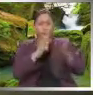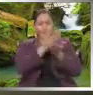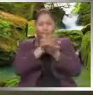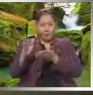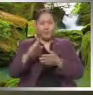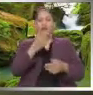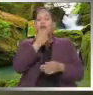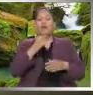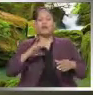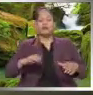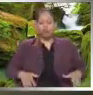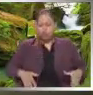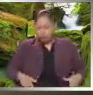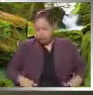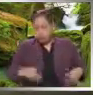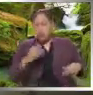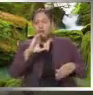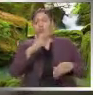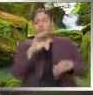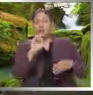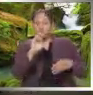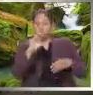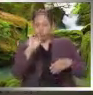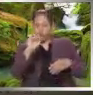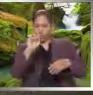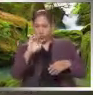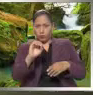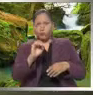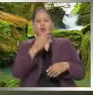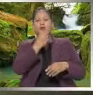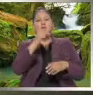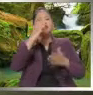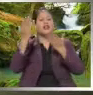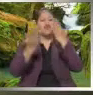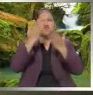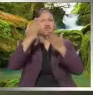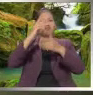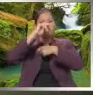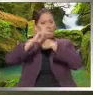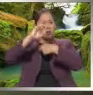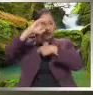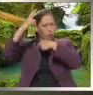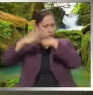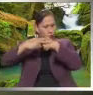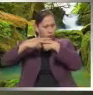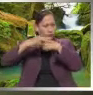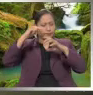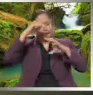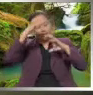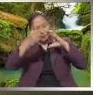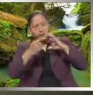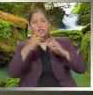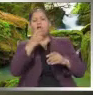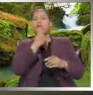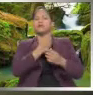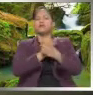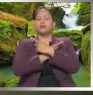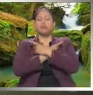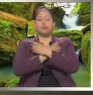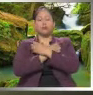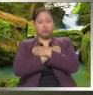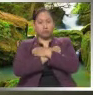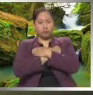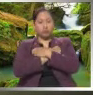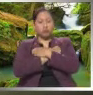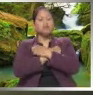el Roto, que era un personaje pues, que había estudiado en Europa, era bastante educado y se tuvo que enfrentar